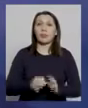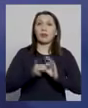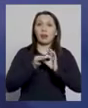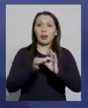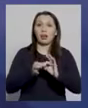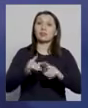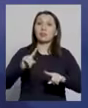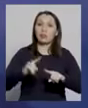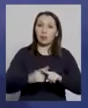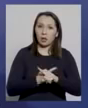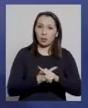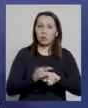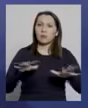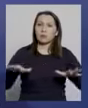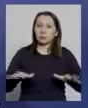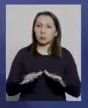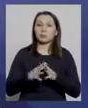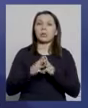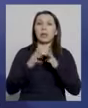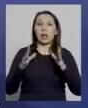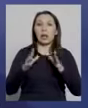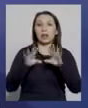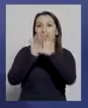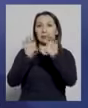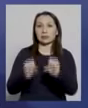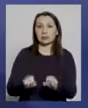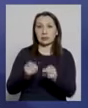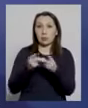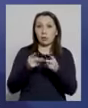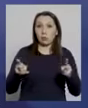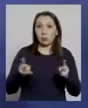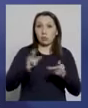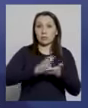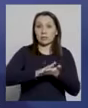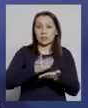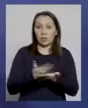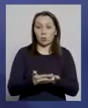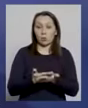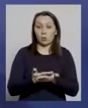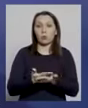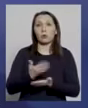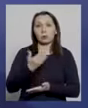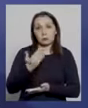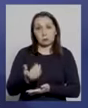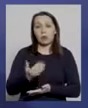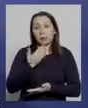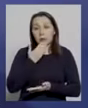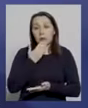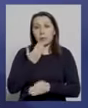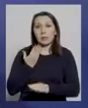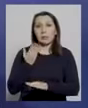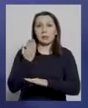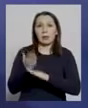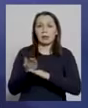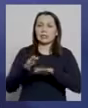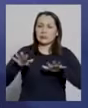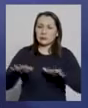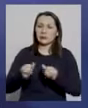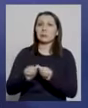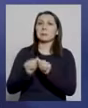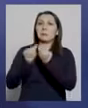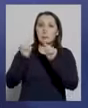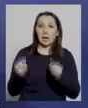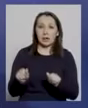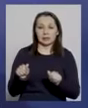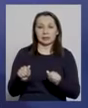Agradecemos nuevamente el esfuerzo enorme del sistema público de salud y hemos pedido un esfuerzo